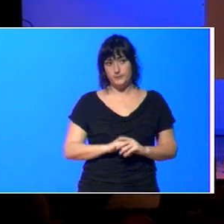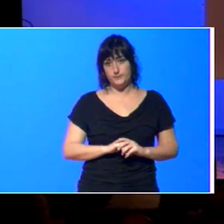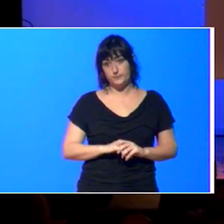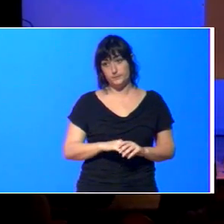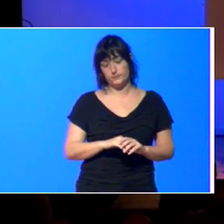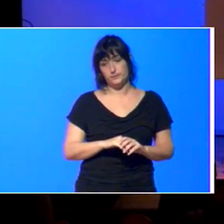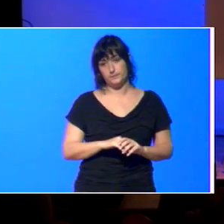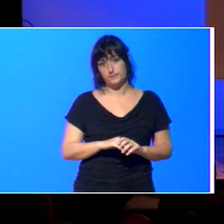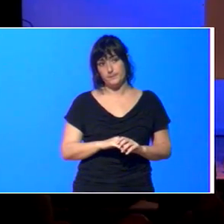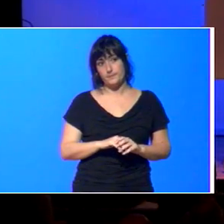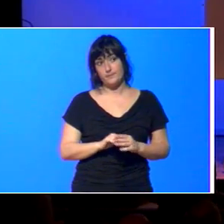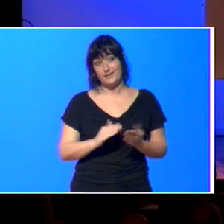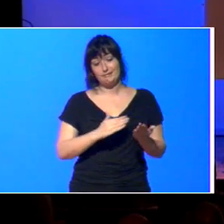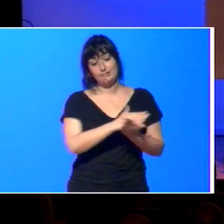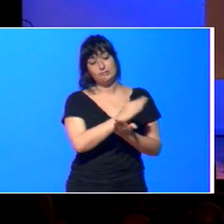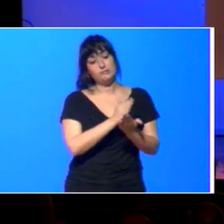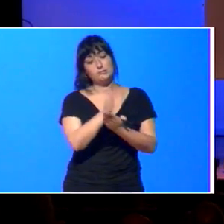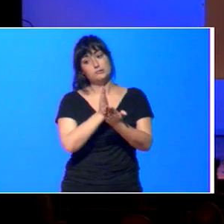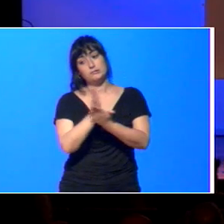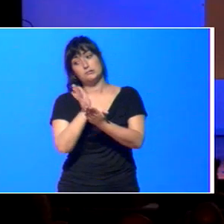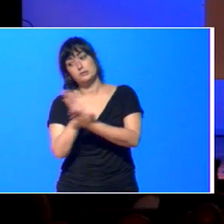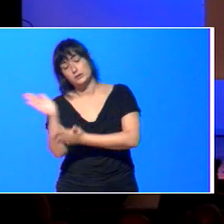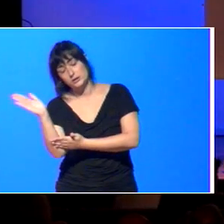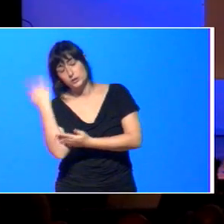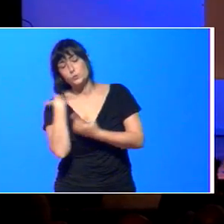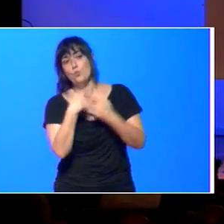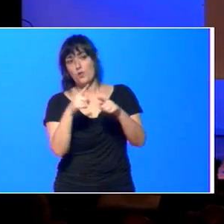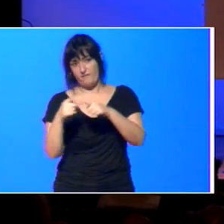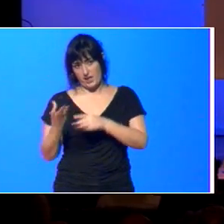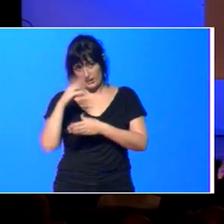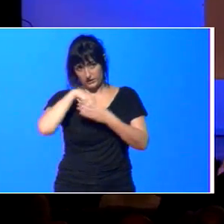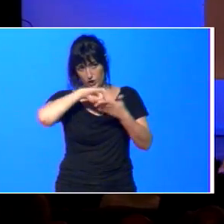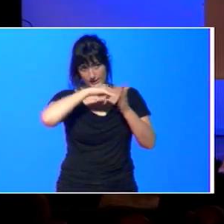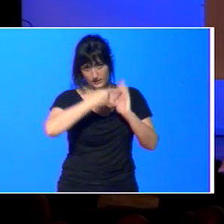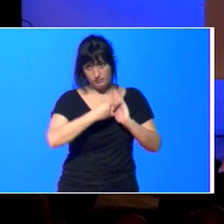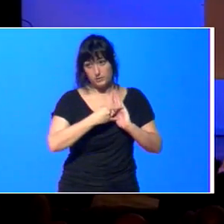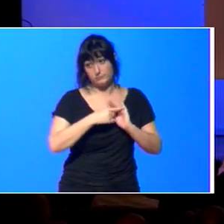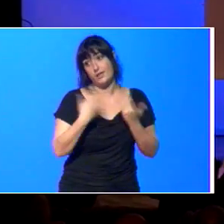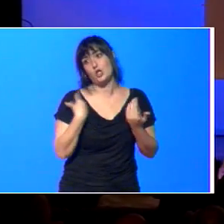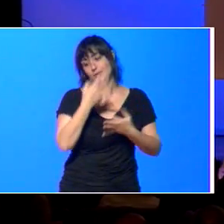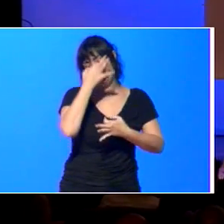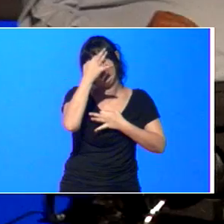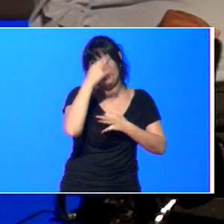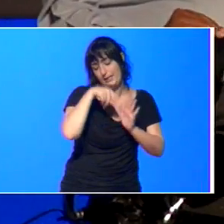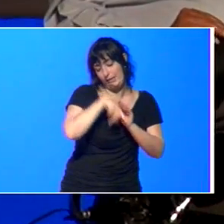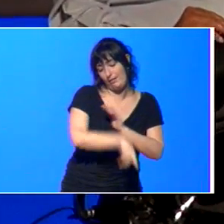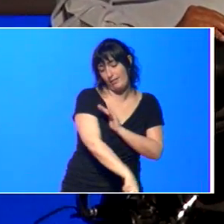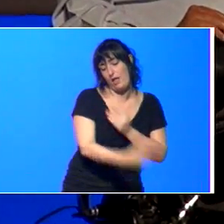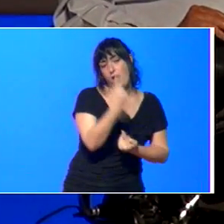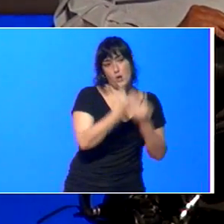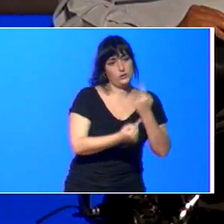caras dentro de una mirada sistémica, pues no es fácil concretar algunas y siempre nos vamos a dejar